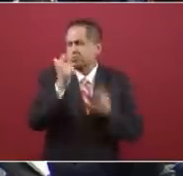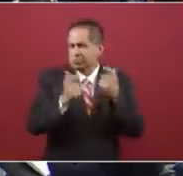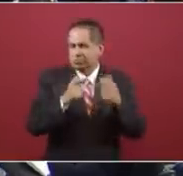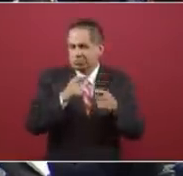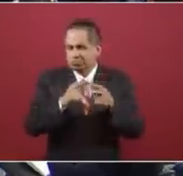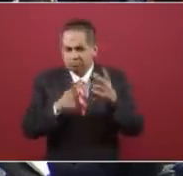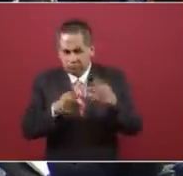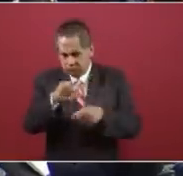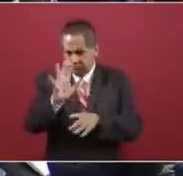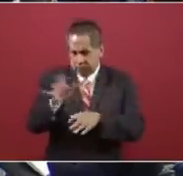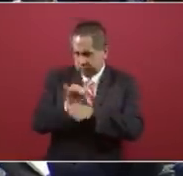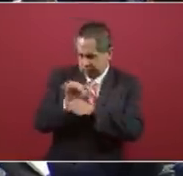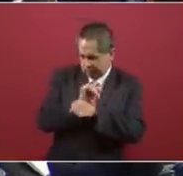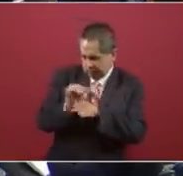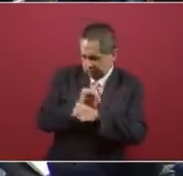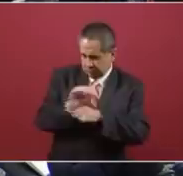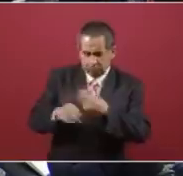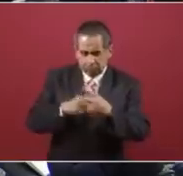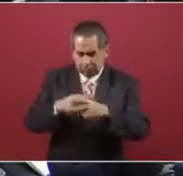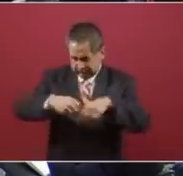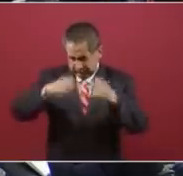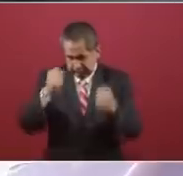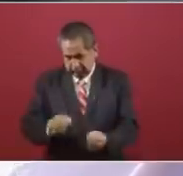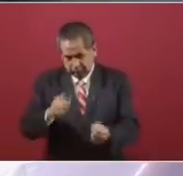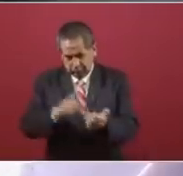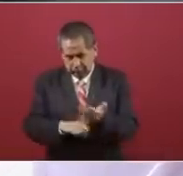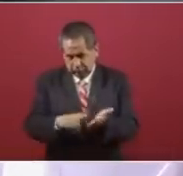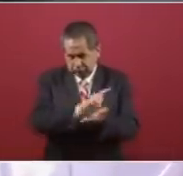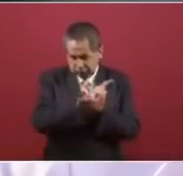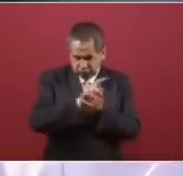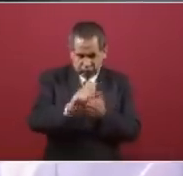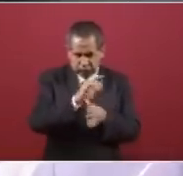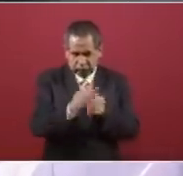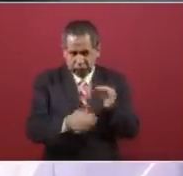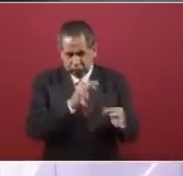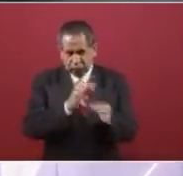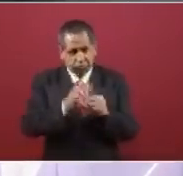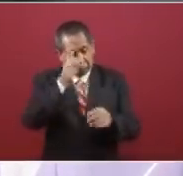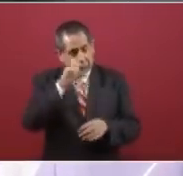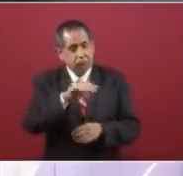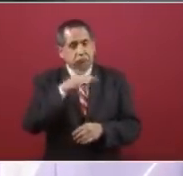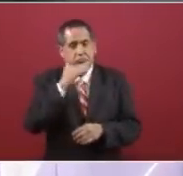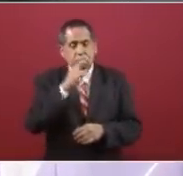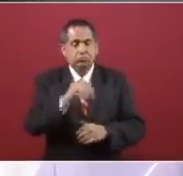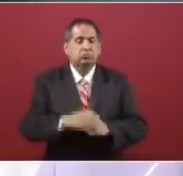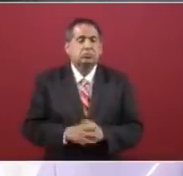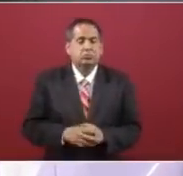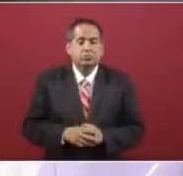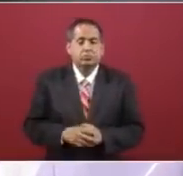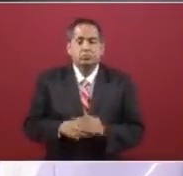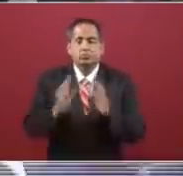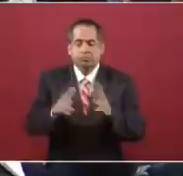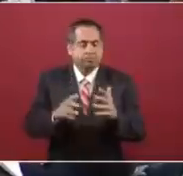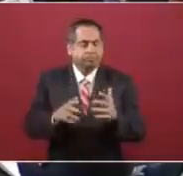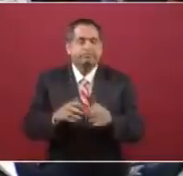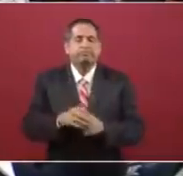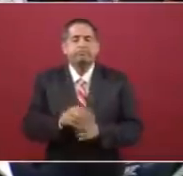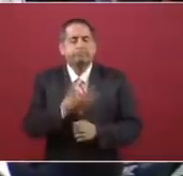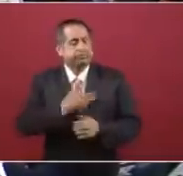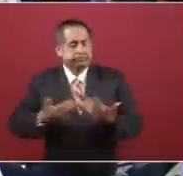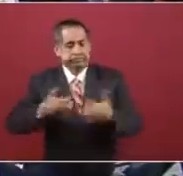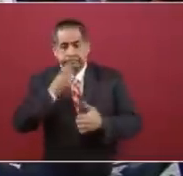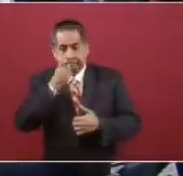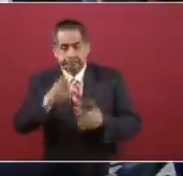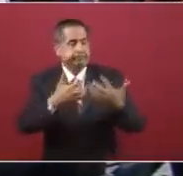¿Ustedes las investigaron o qué garantías hay de que realmente no se va a incurrir a ningún hecho de corrupción? Las investigamos y